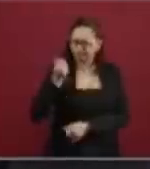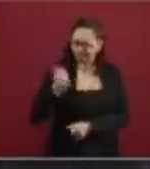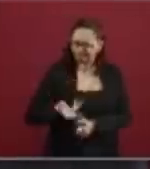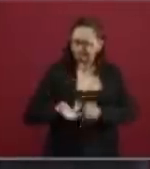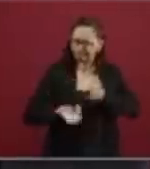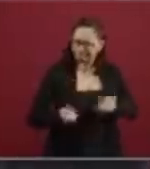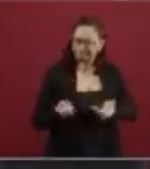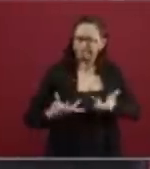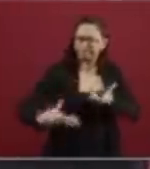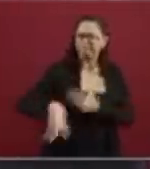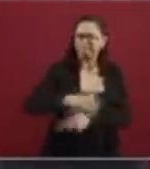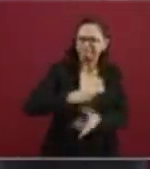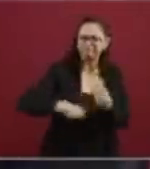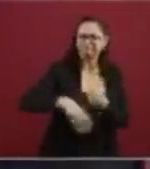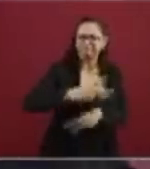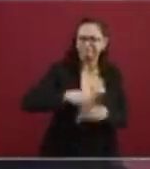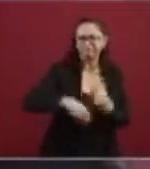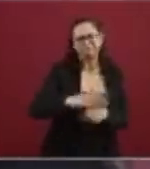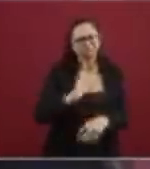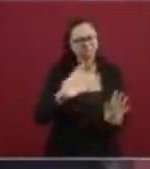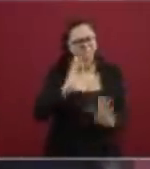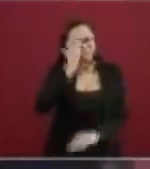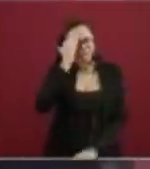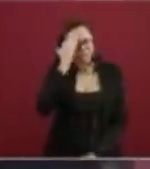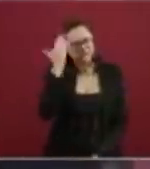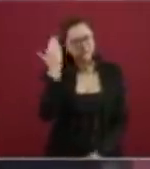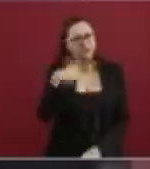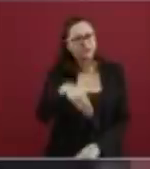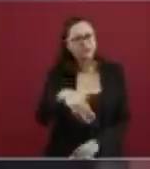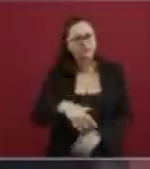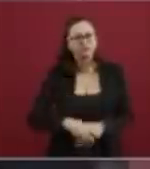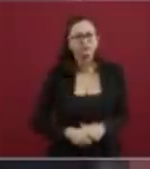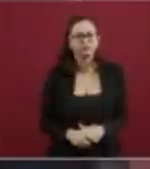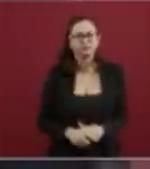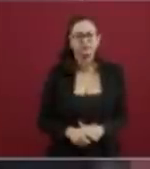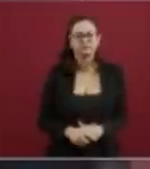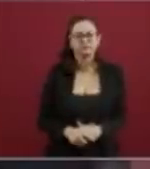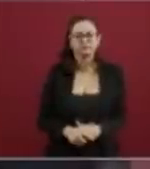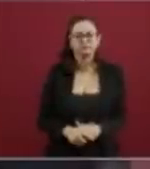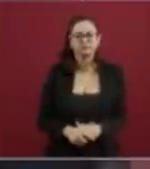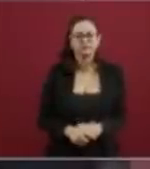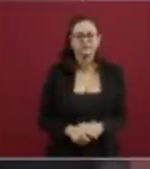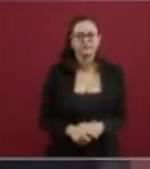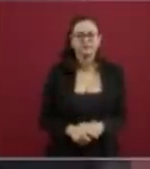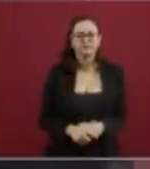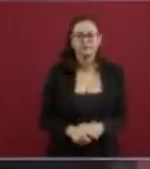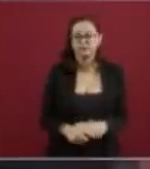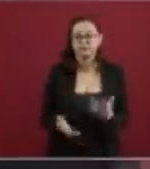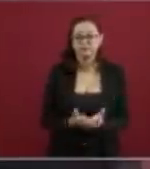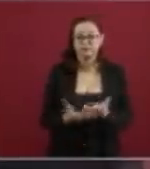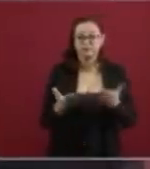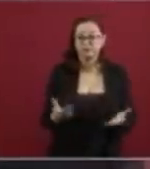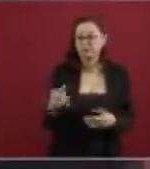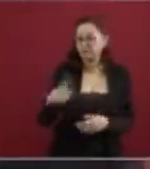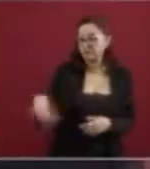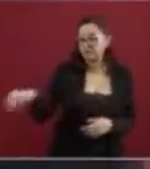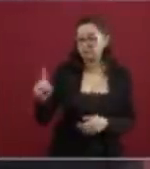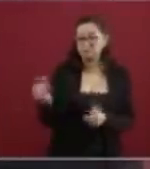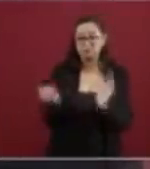ahora lo que están aportando, lo que contribuyen, se usa